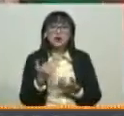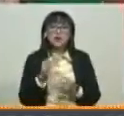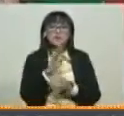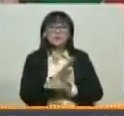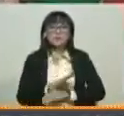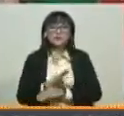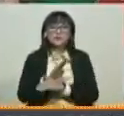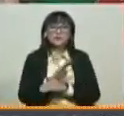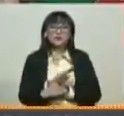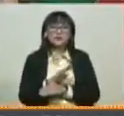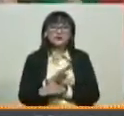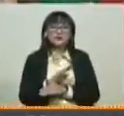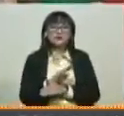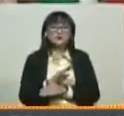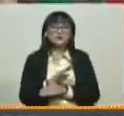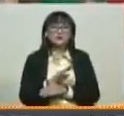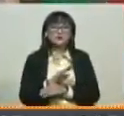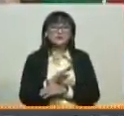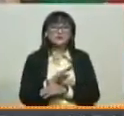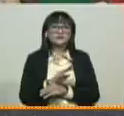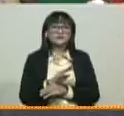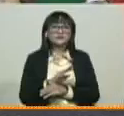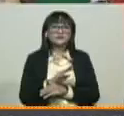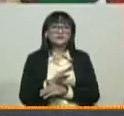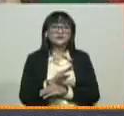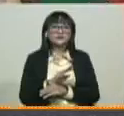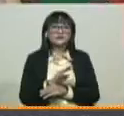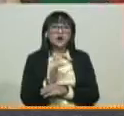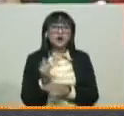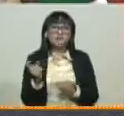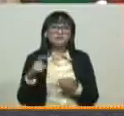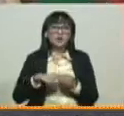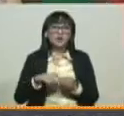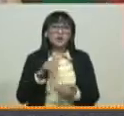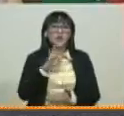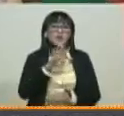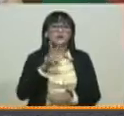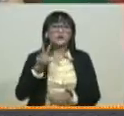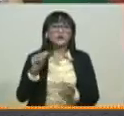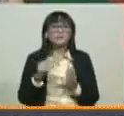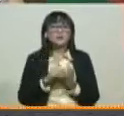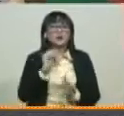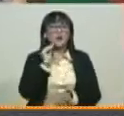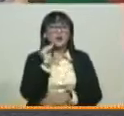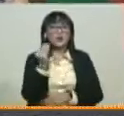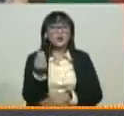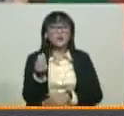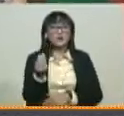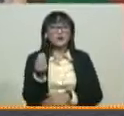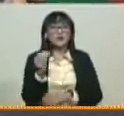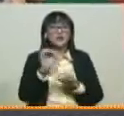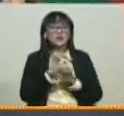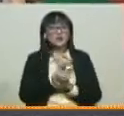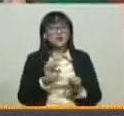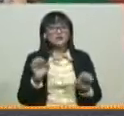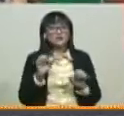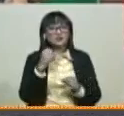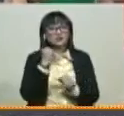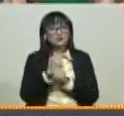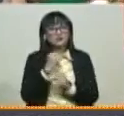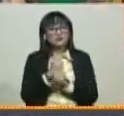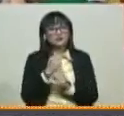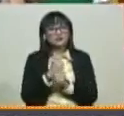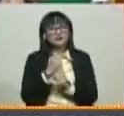protegiendo y hemos incorporado 42 mil jóvenes a la educación y al